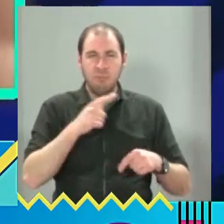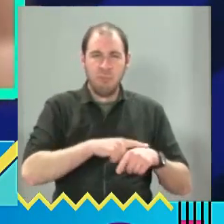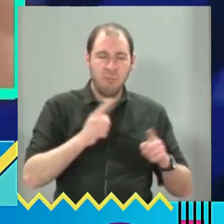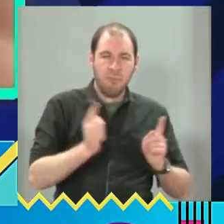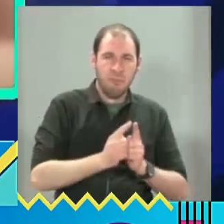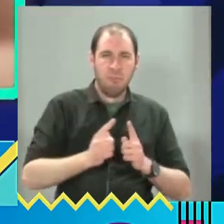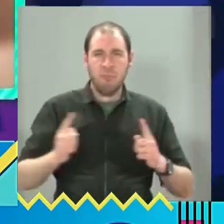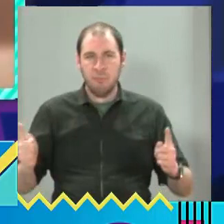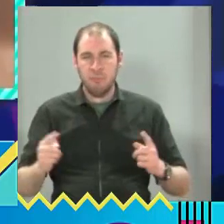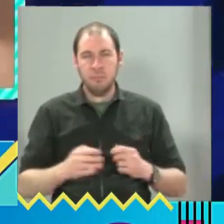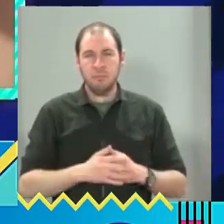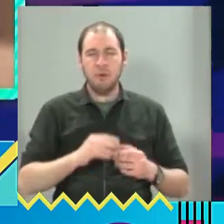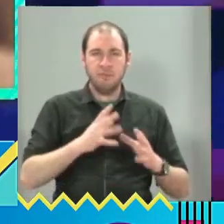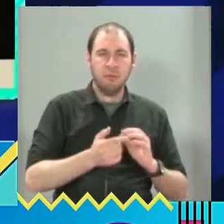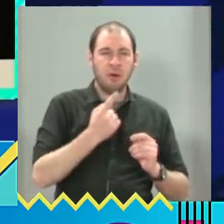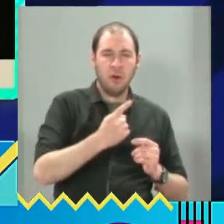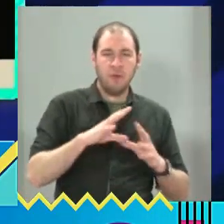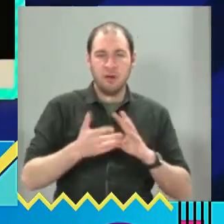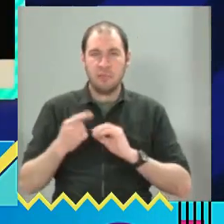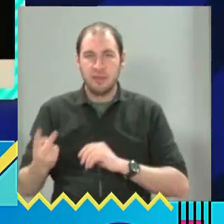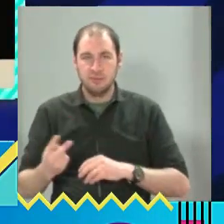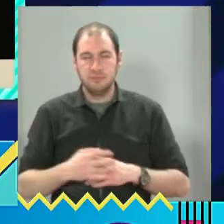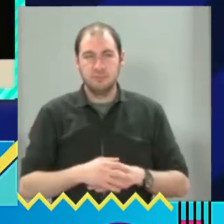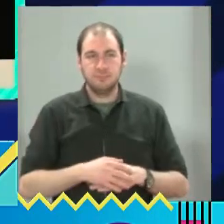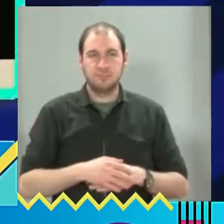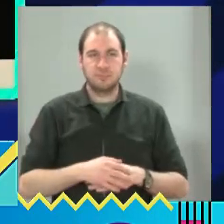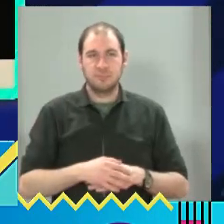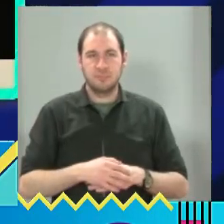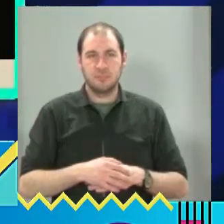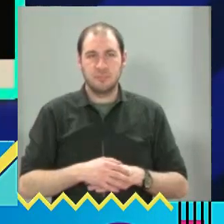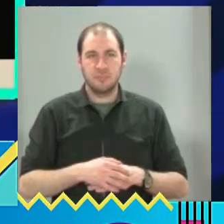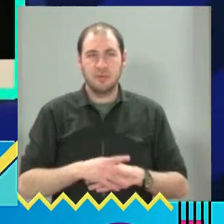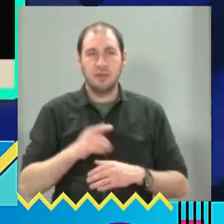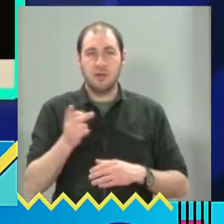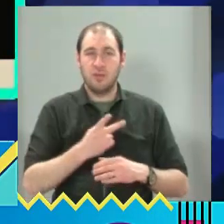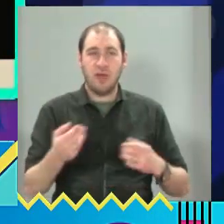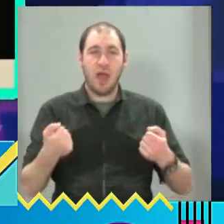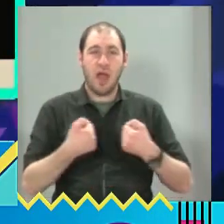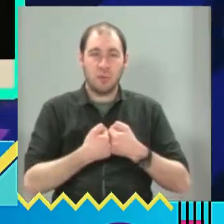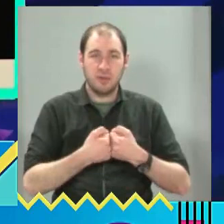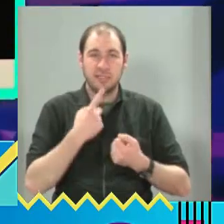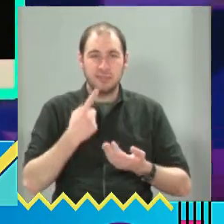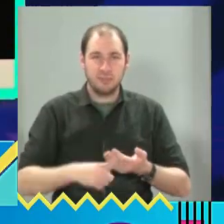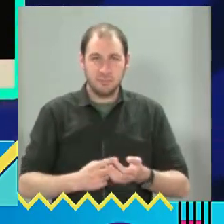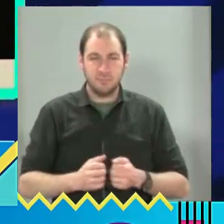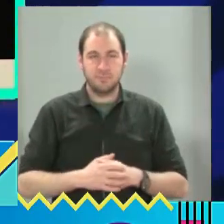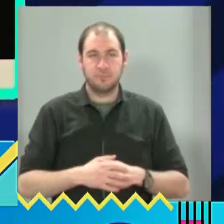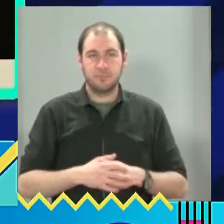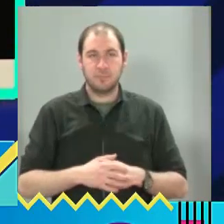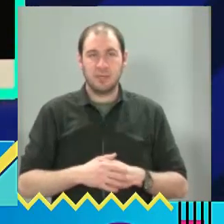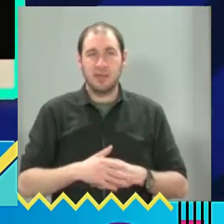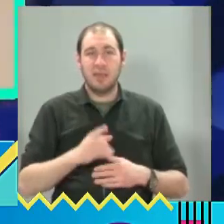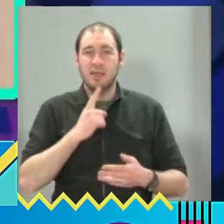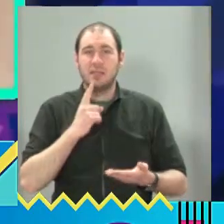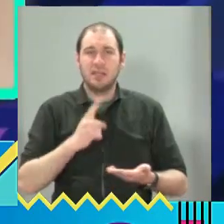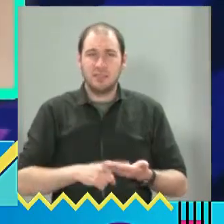y largo, entre el sistema 1 y el sistema 2, y se tienen que poner de acuerdo para tomar una decisión.